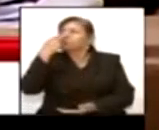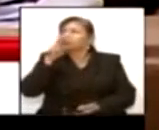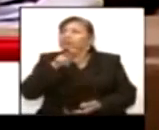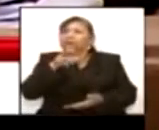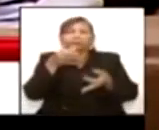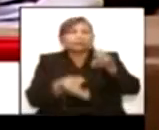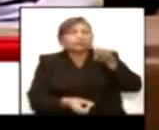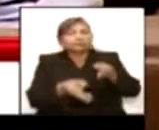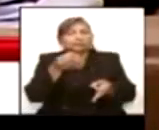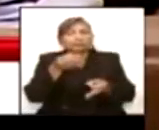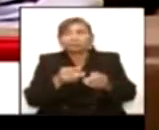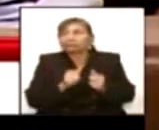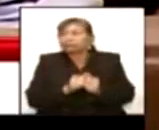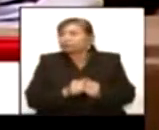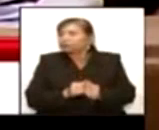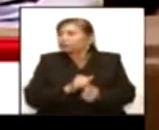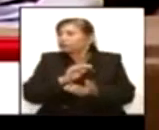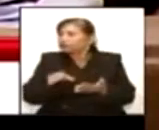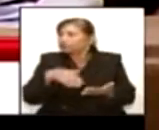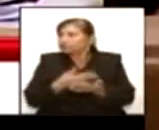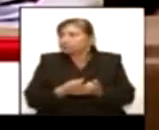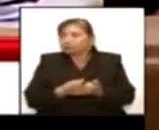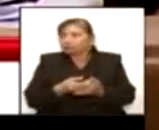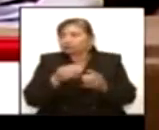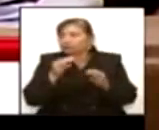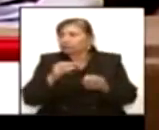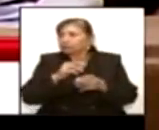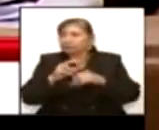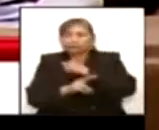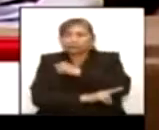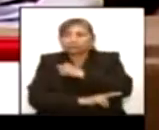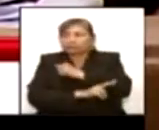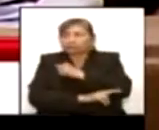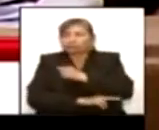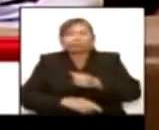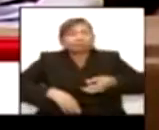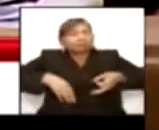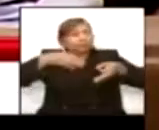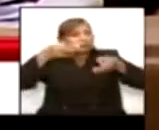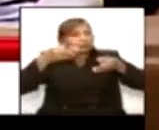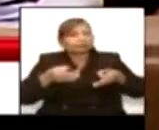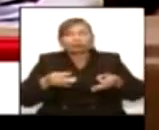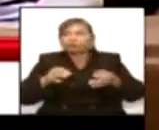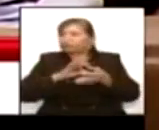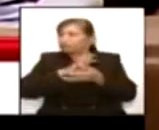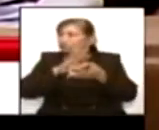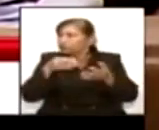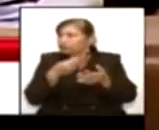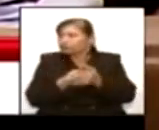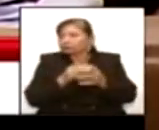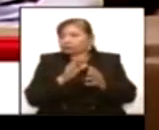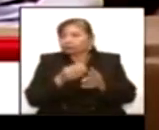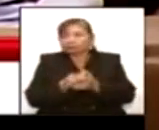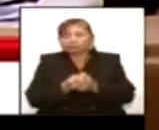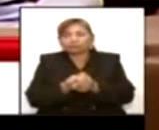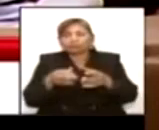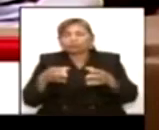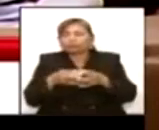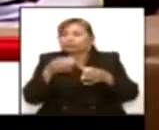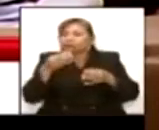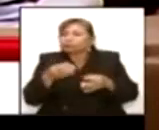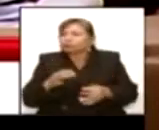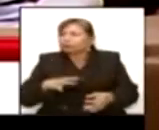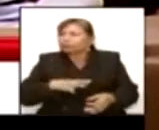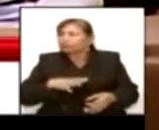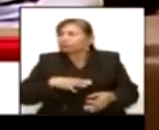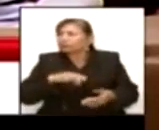que el marco jurídico, tanto internacional y nacional, en realidad enmarcan el tema relacionado a la